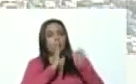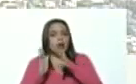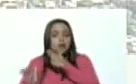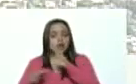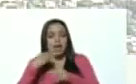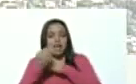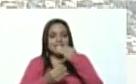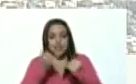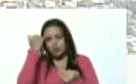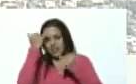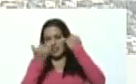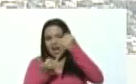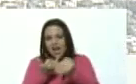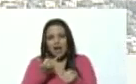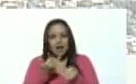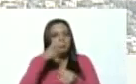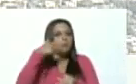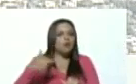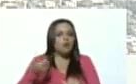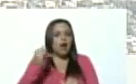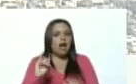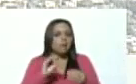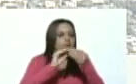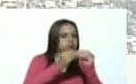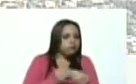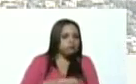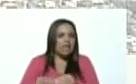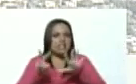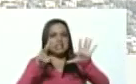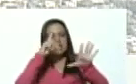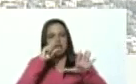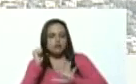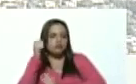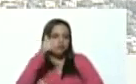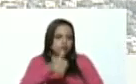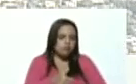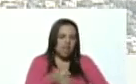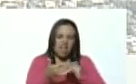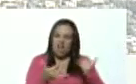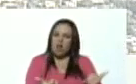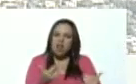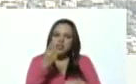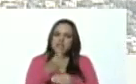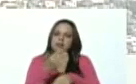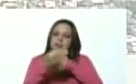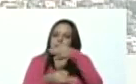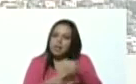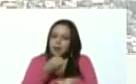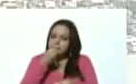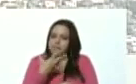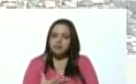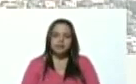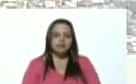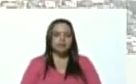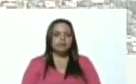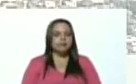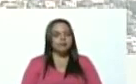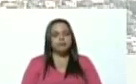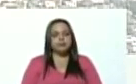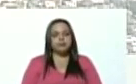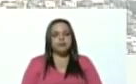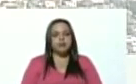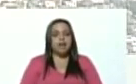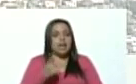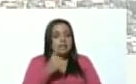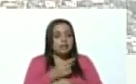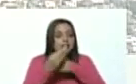ido perfeccionando en el transcurso de estos 7 años. Ahora, esto hay que explicarlo muy bien. Ustedes tienen que hacer un